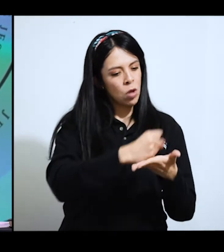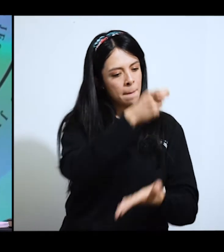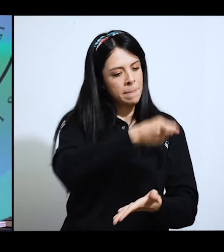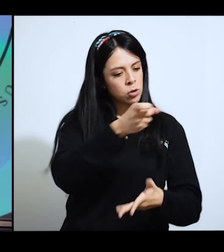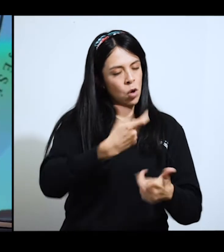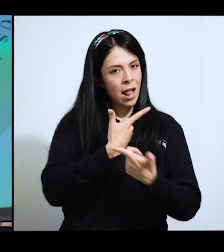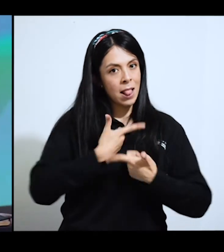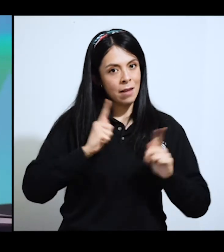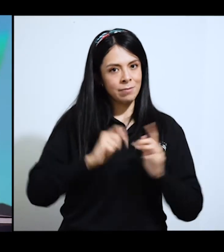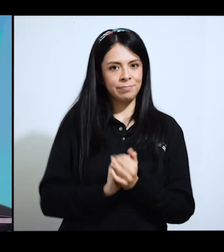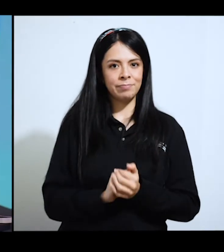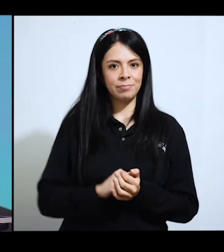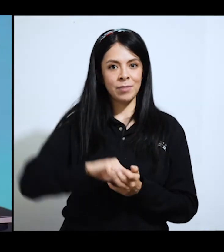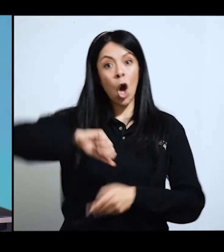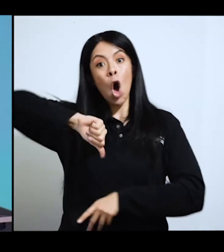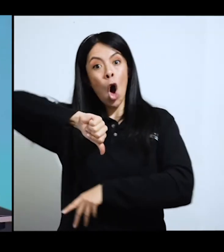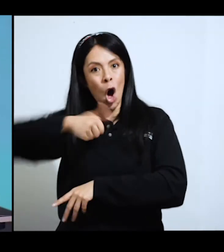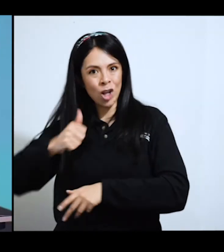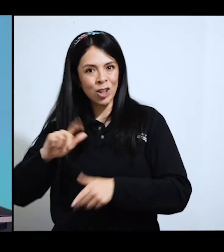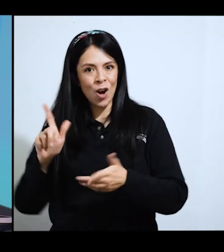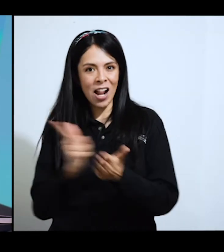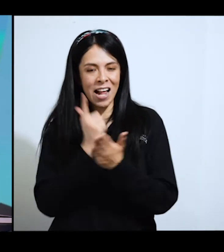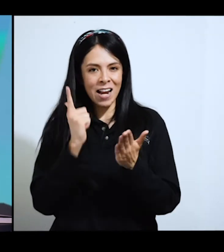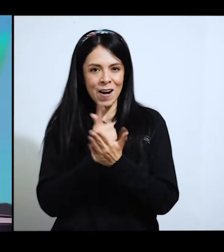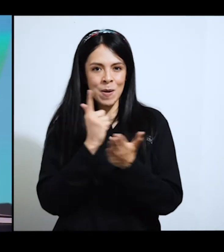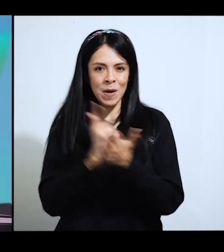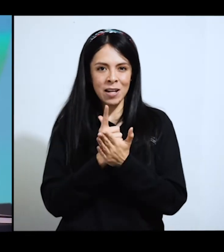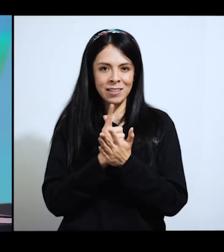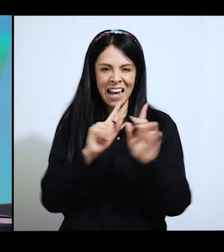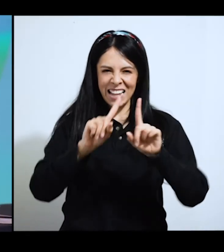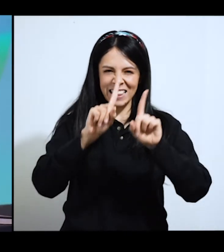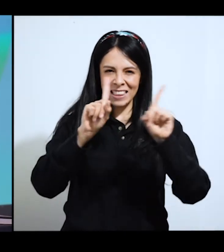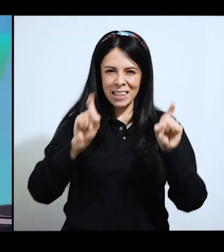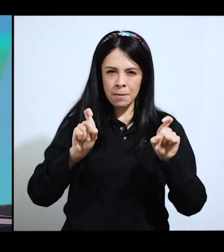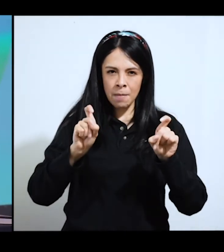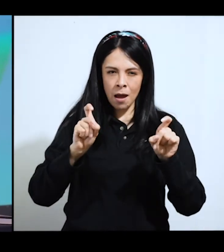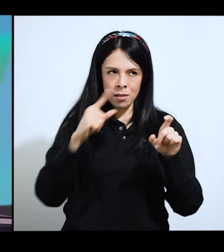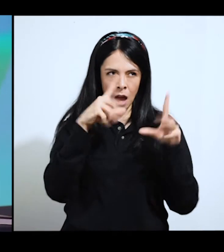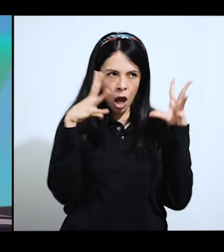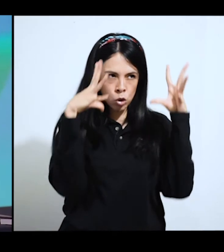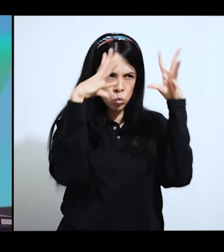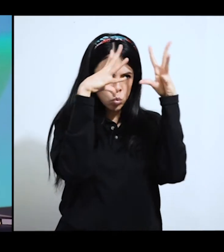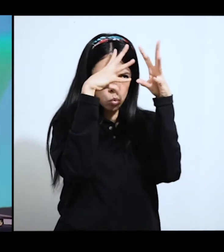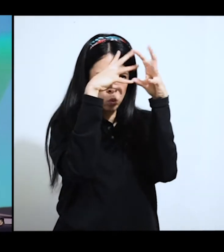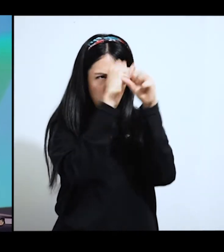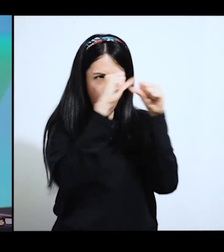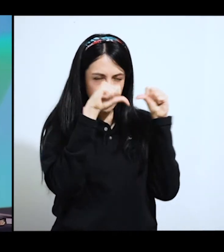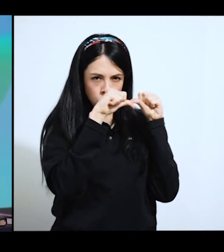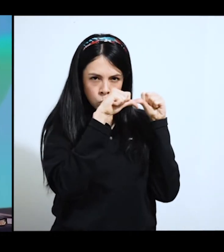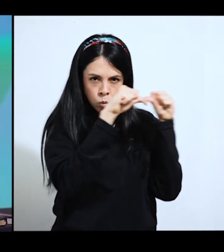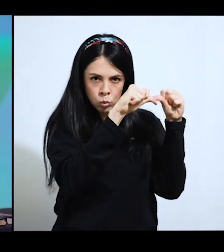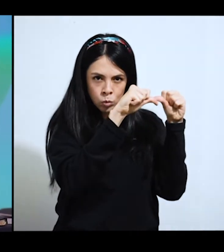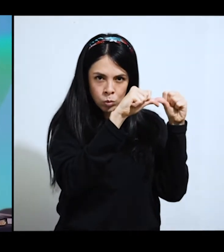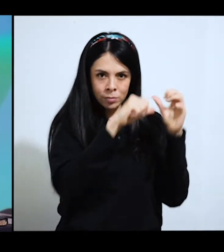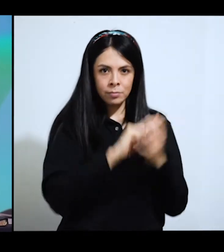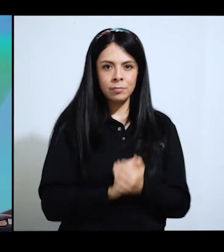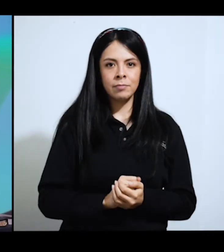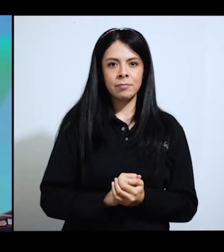fue el de Esta patente oscuridad. Y es una novela de Frank Peretti que me